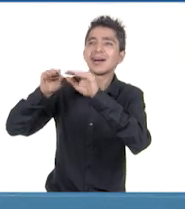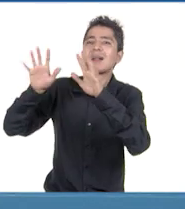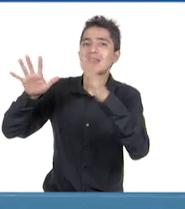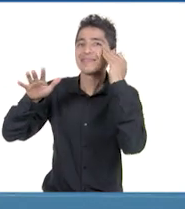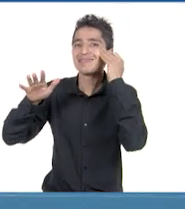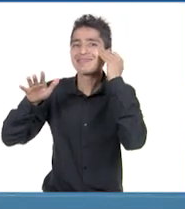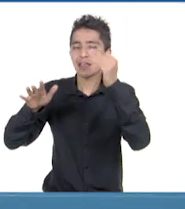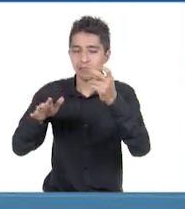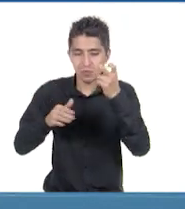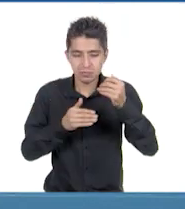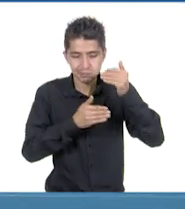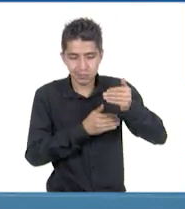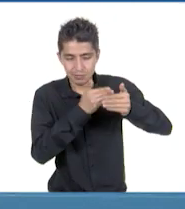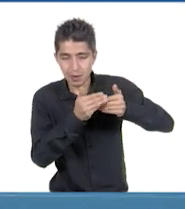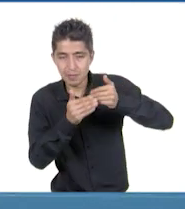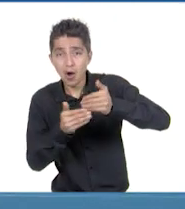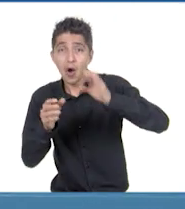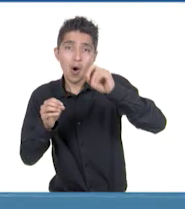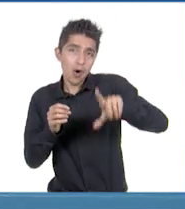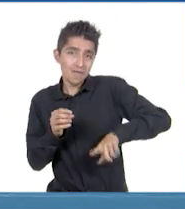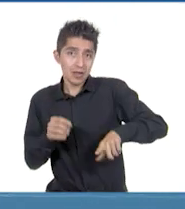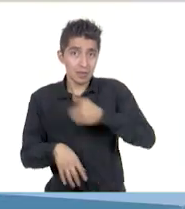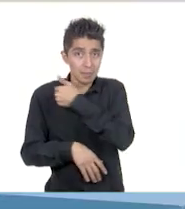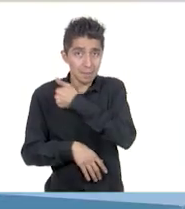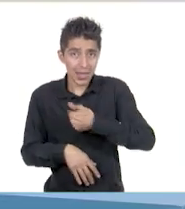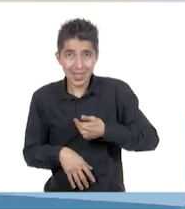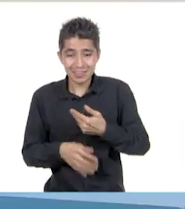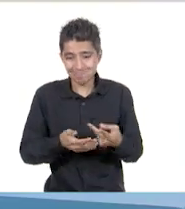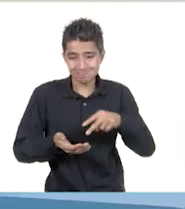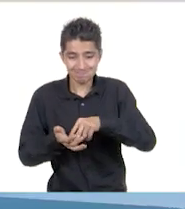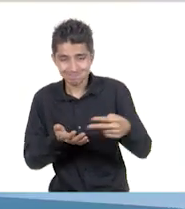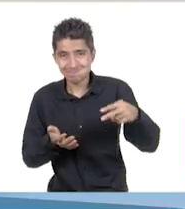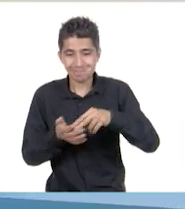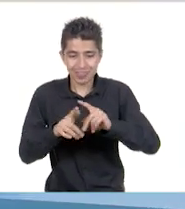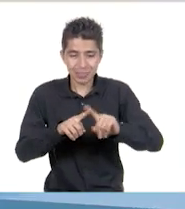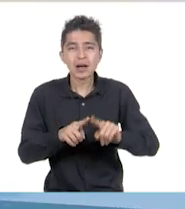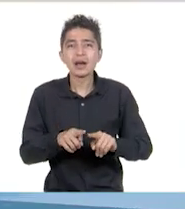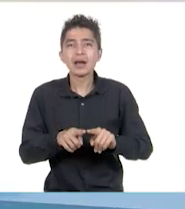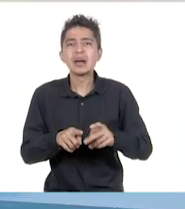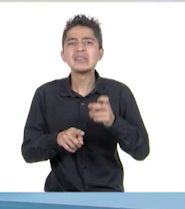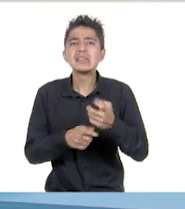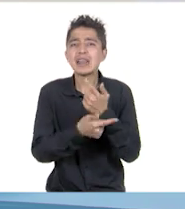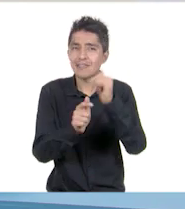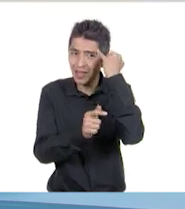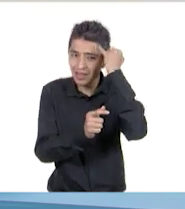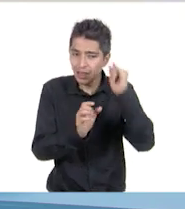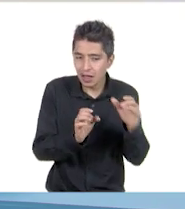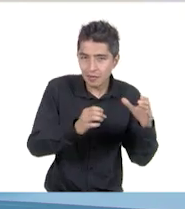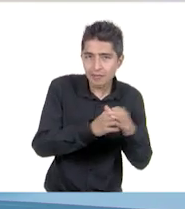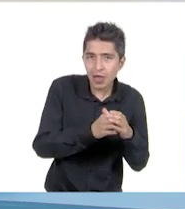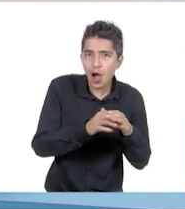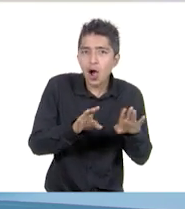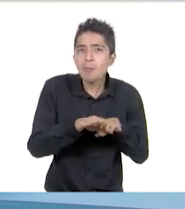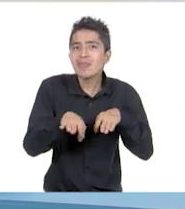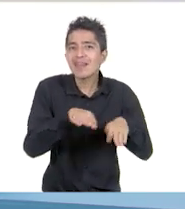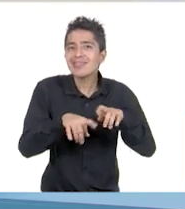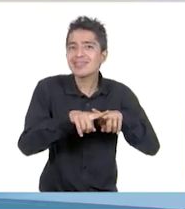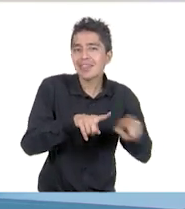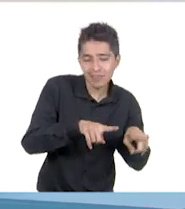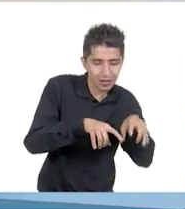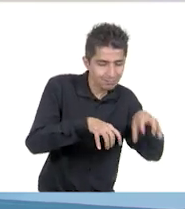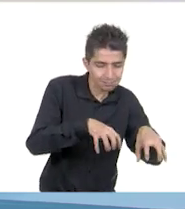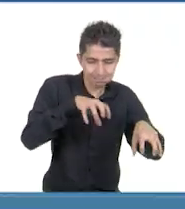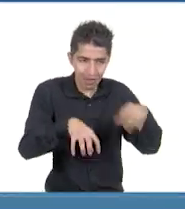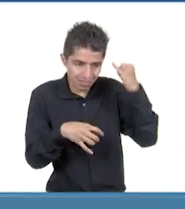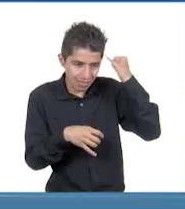etapa o gobierno presidencial, el liberalismo se aplicó de una forma u otra. Y con base